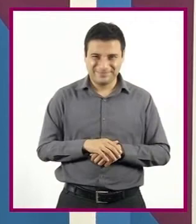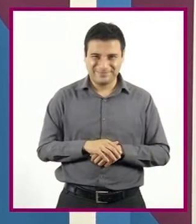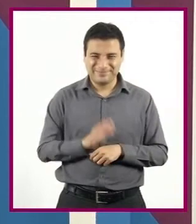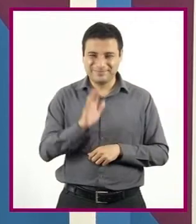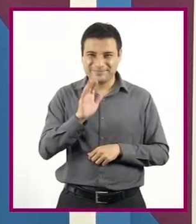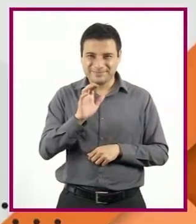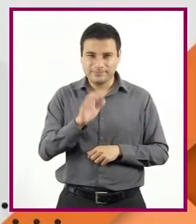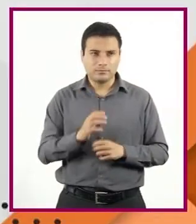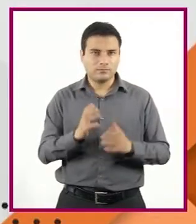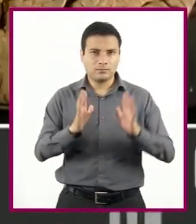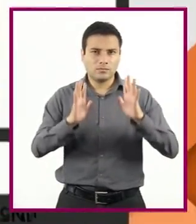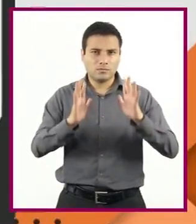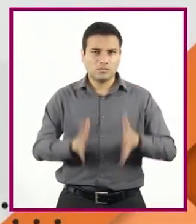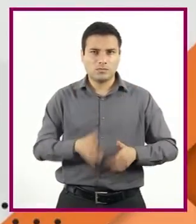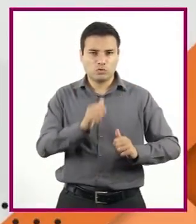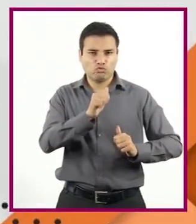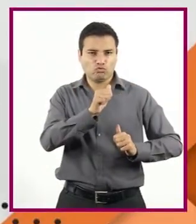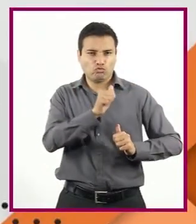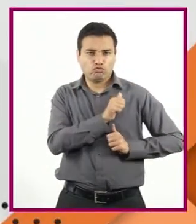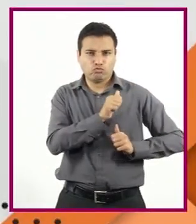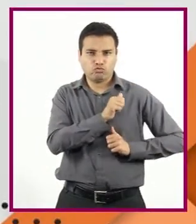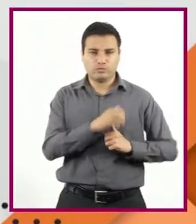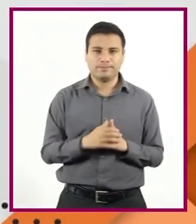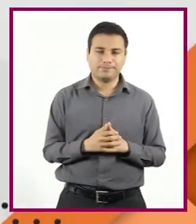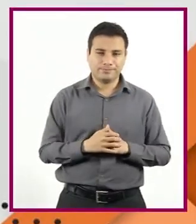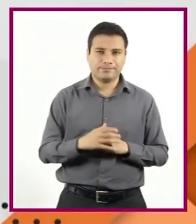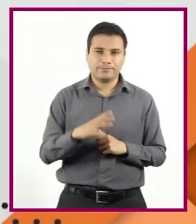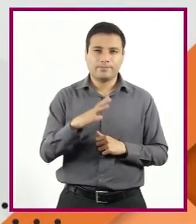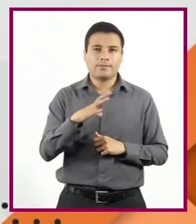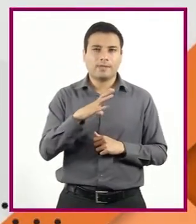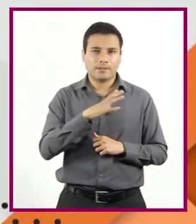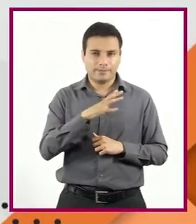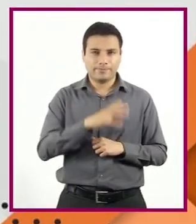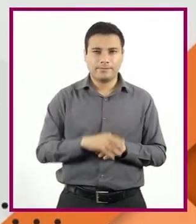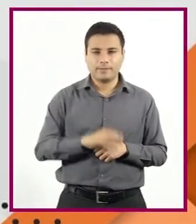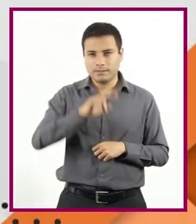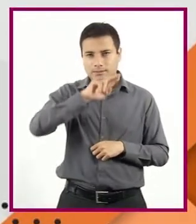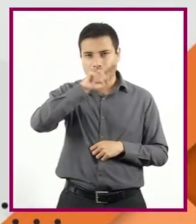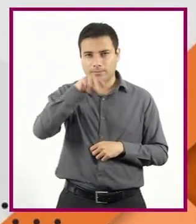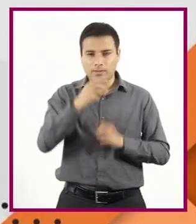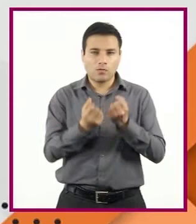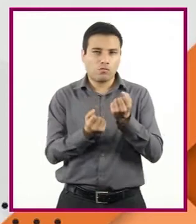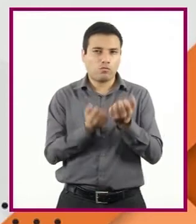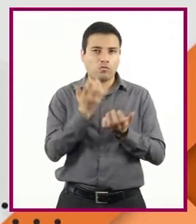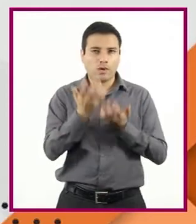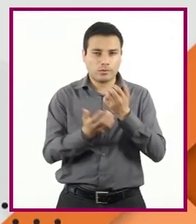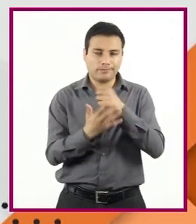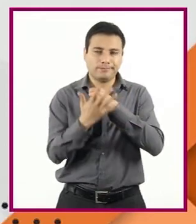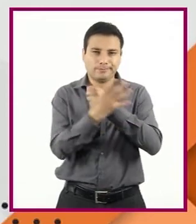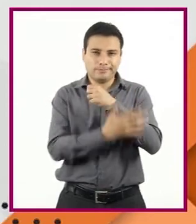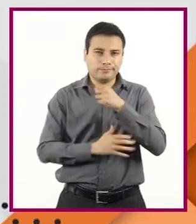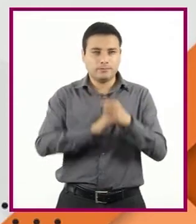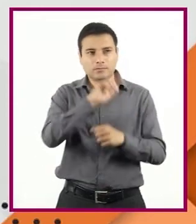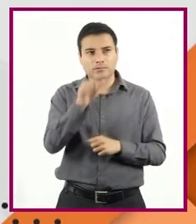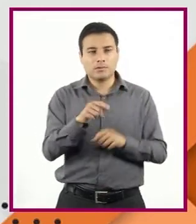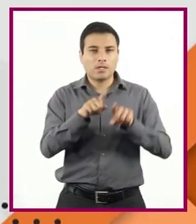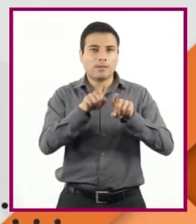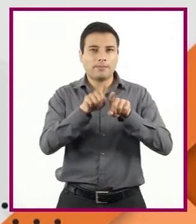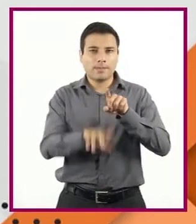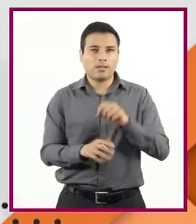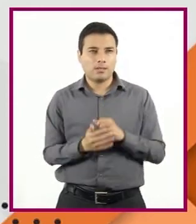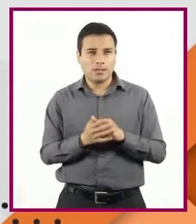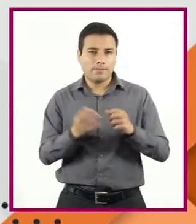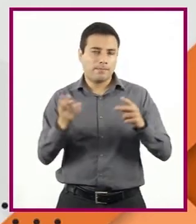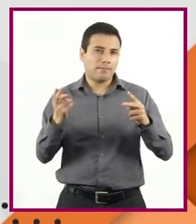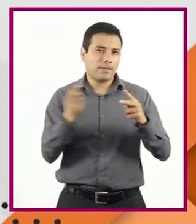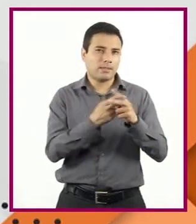ataviado como guerrero, con una Xiuhcoatl, serpiente de fuego. Decapitó a su hermana y la lanzó cerro abajo.